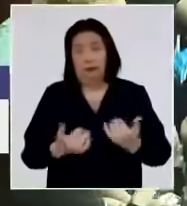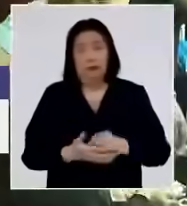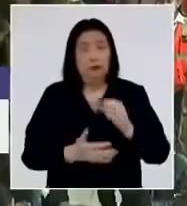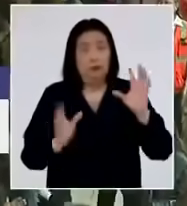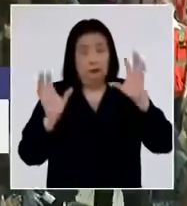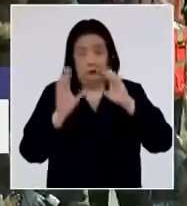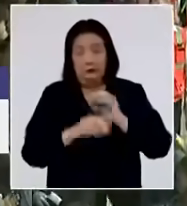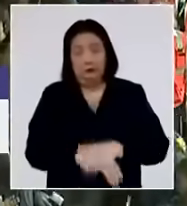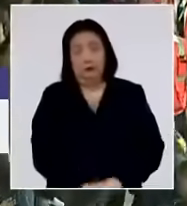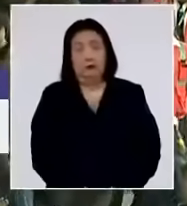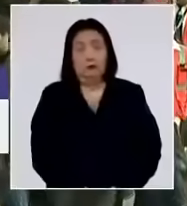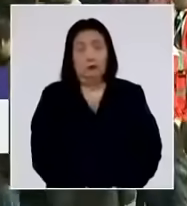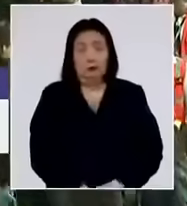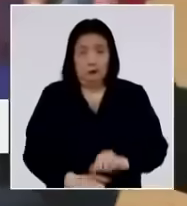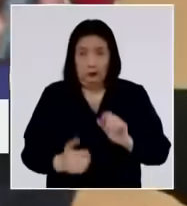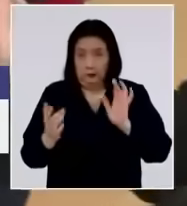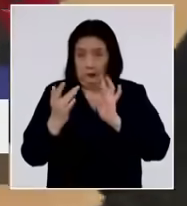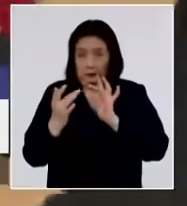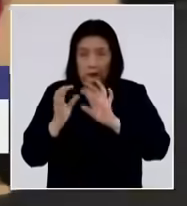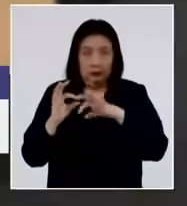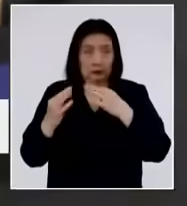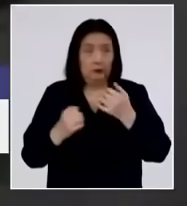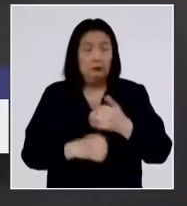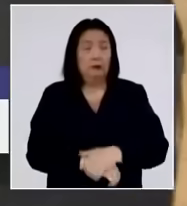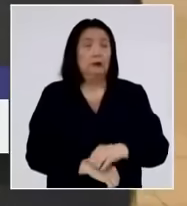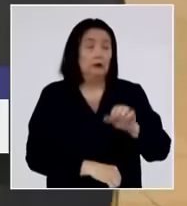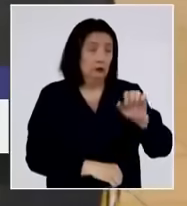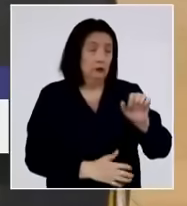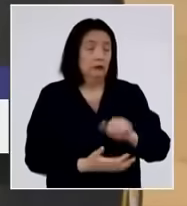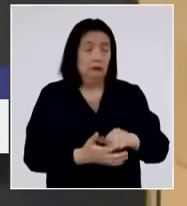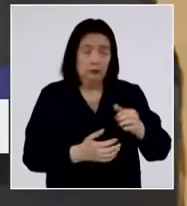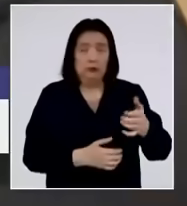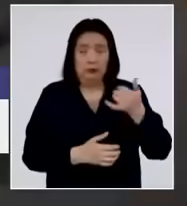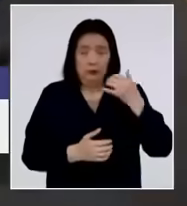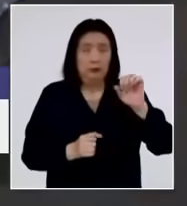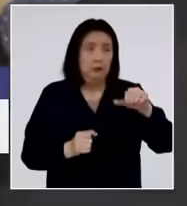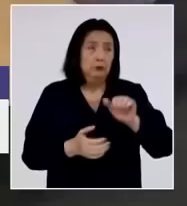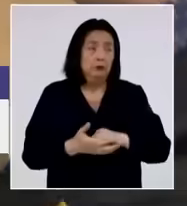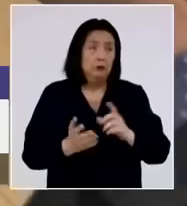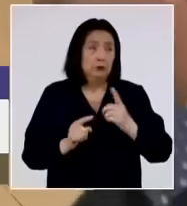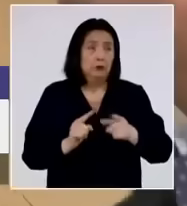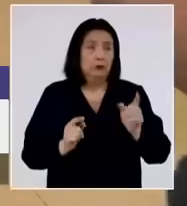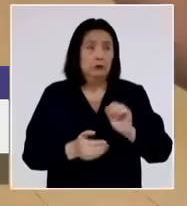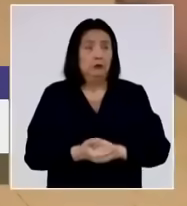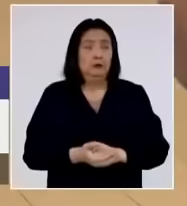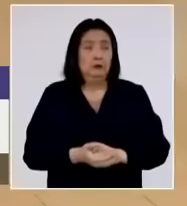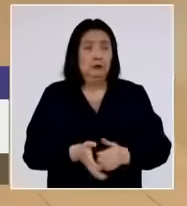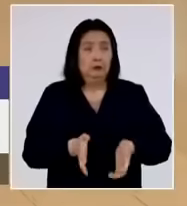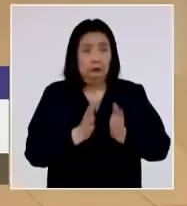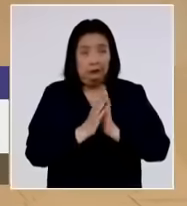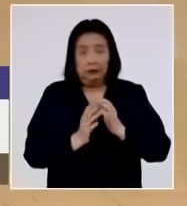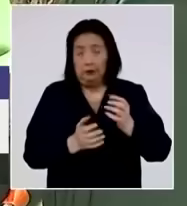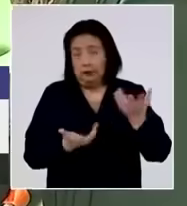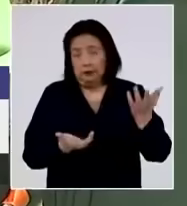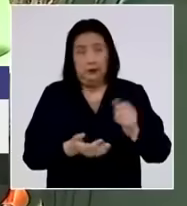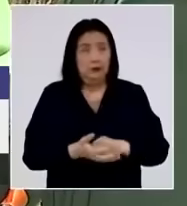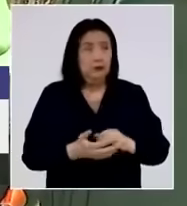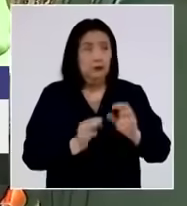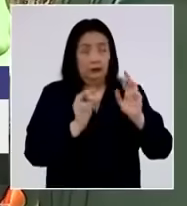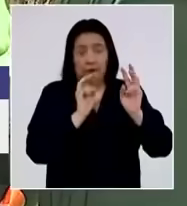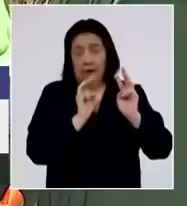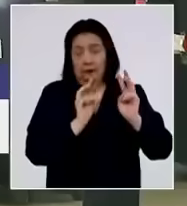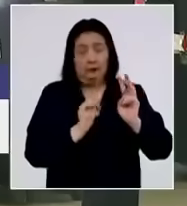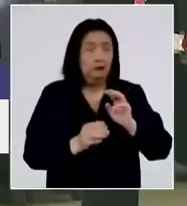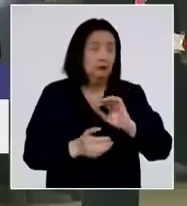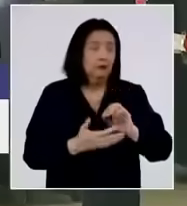comida de la noche. ¿Ha podido comunicarse con sus familiares? Sí, nos comunicamos, pero para colmo tuvimos que pedirle datos o wifi a